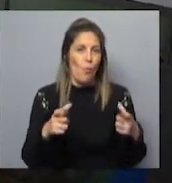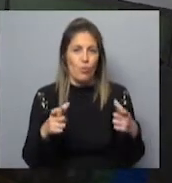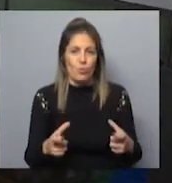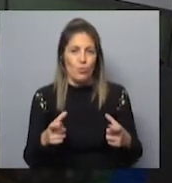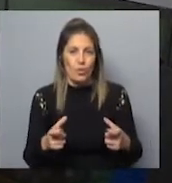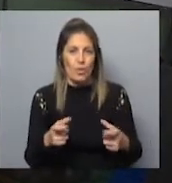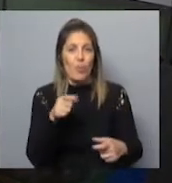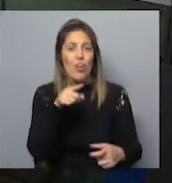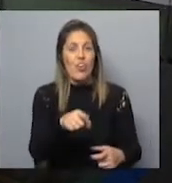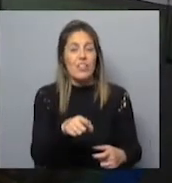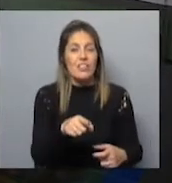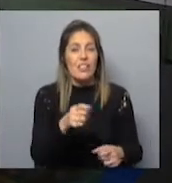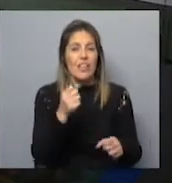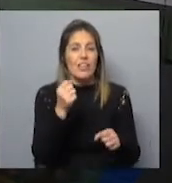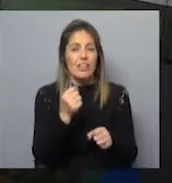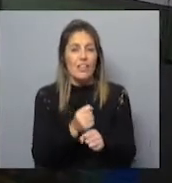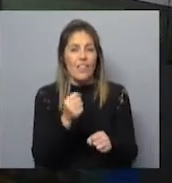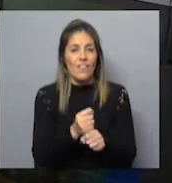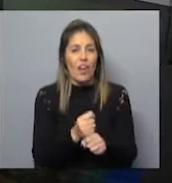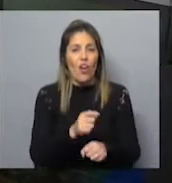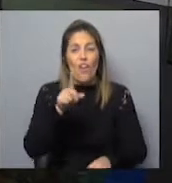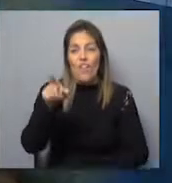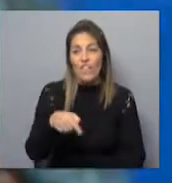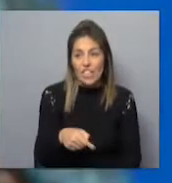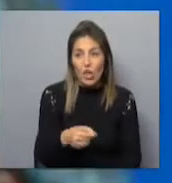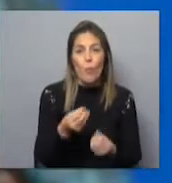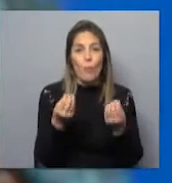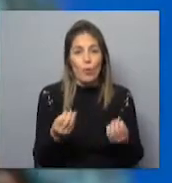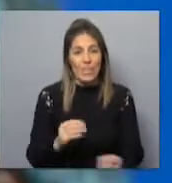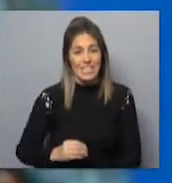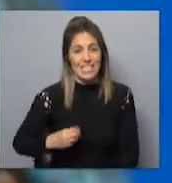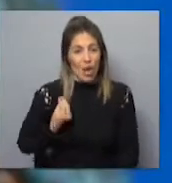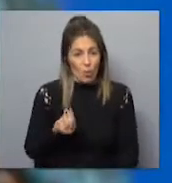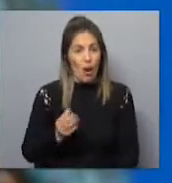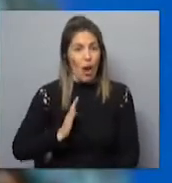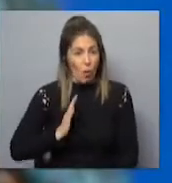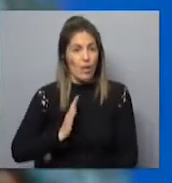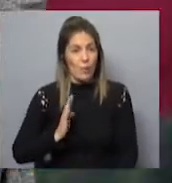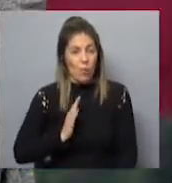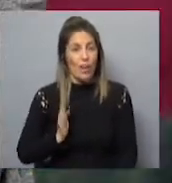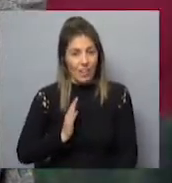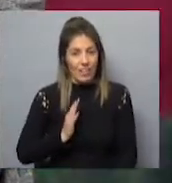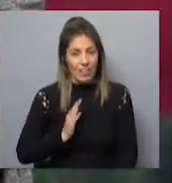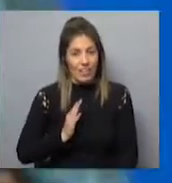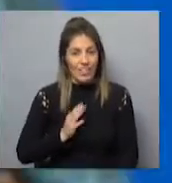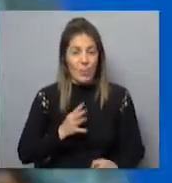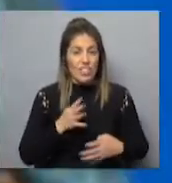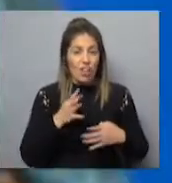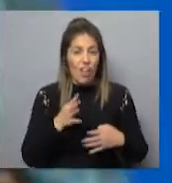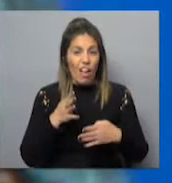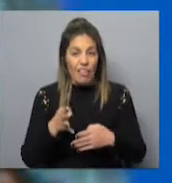pero ese trabajo de vino de que tuvo que salvar a una mujer que estaba siendo atacado